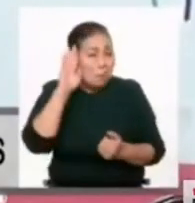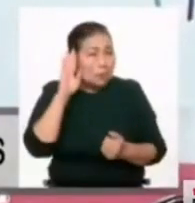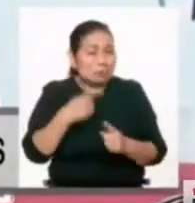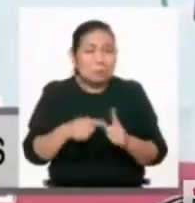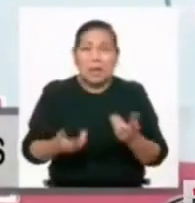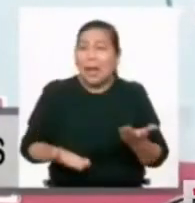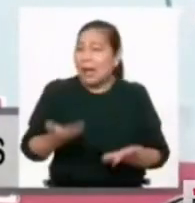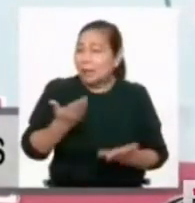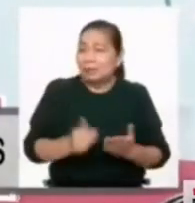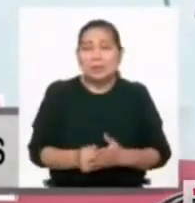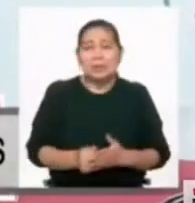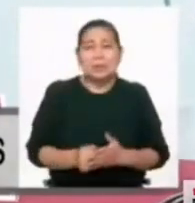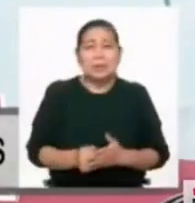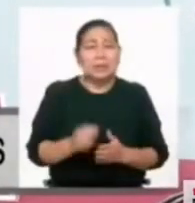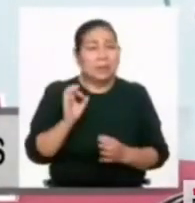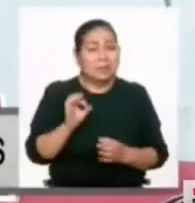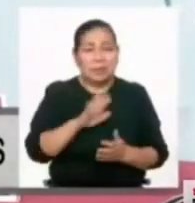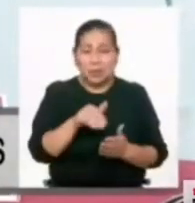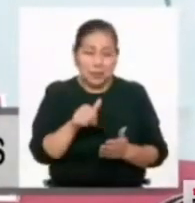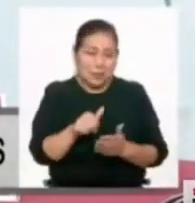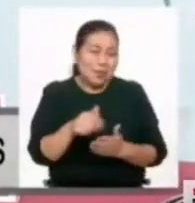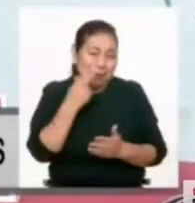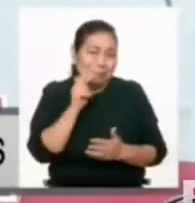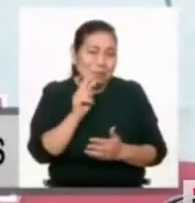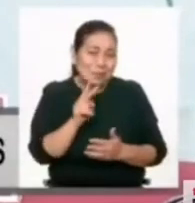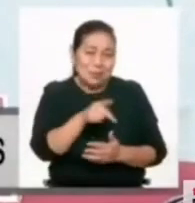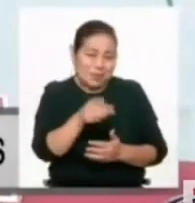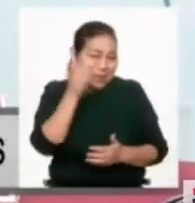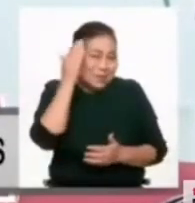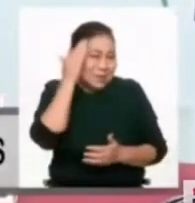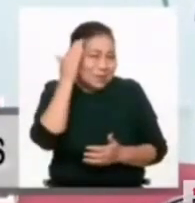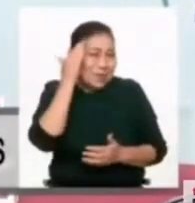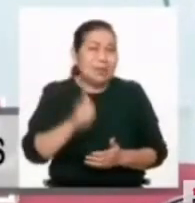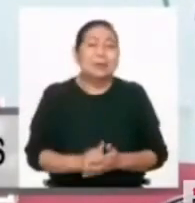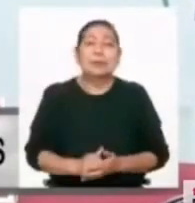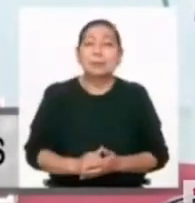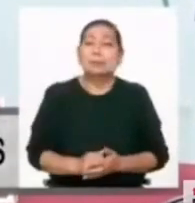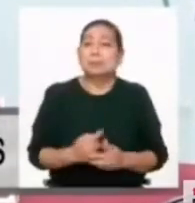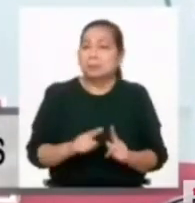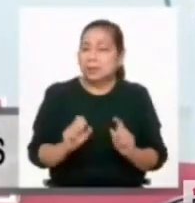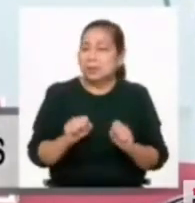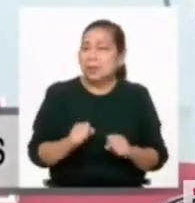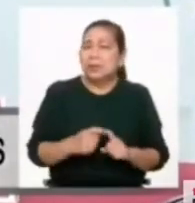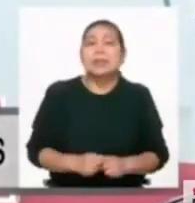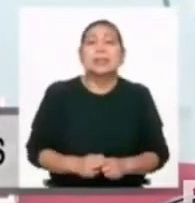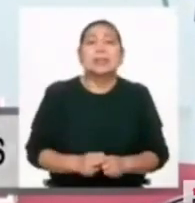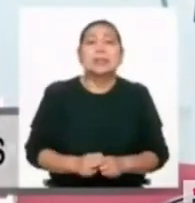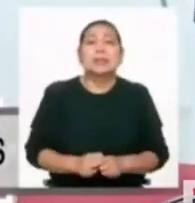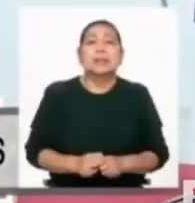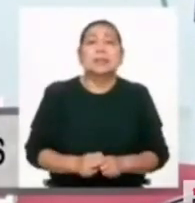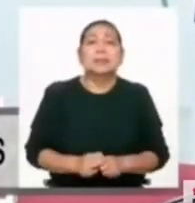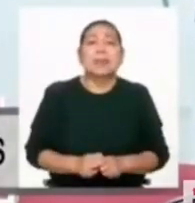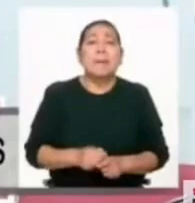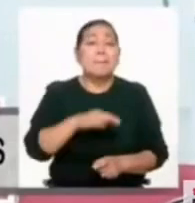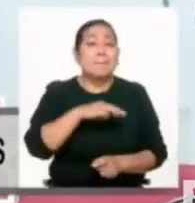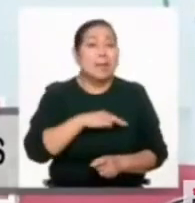policía y a veces no por delitos graves que todos hemos visto y que ustedes mismos publicitan, pero que sin embargo en